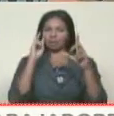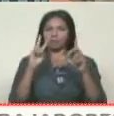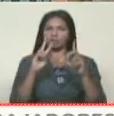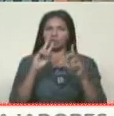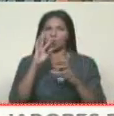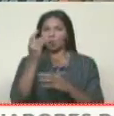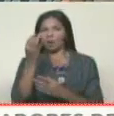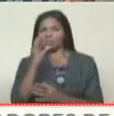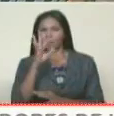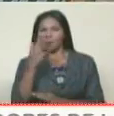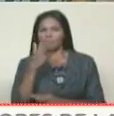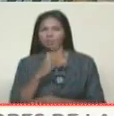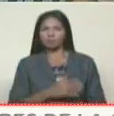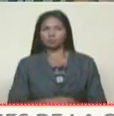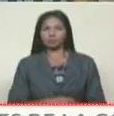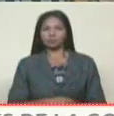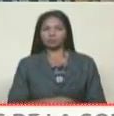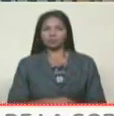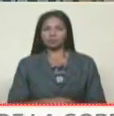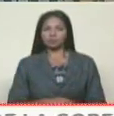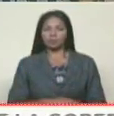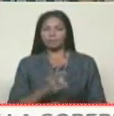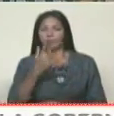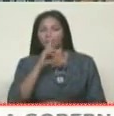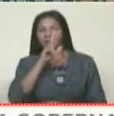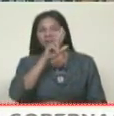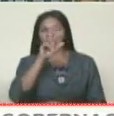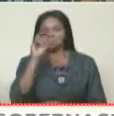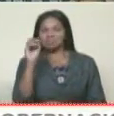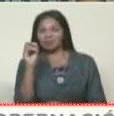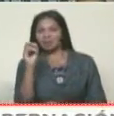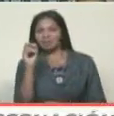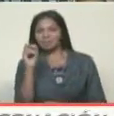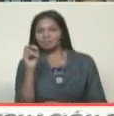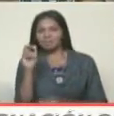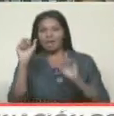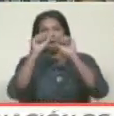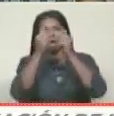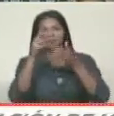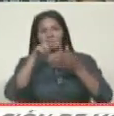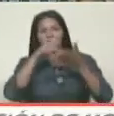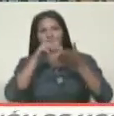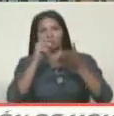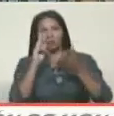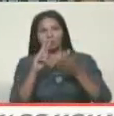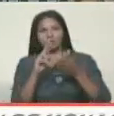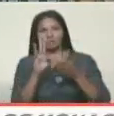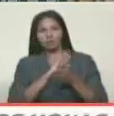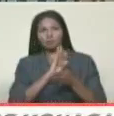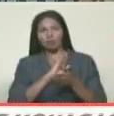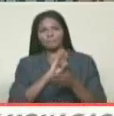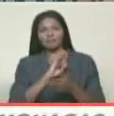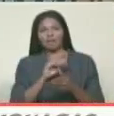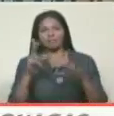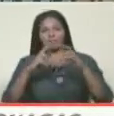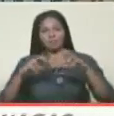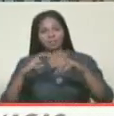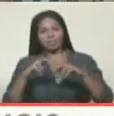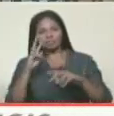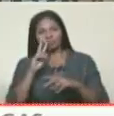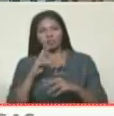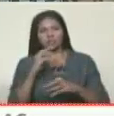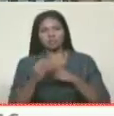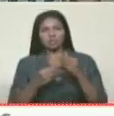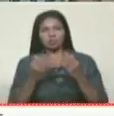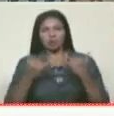son. Son cerca de 30 obras o cerca de 30 retratos, una selección que hizo el Departamento de Investigación a través también